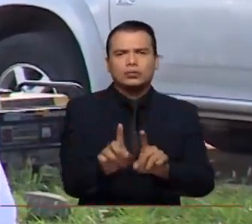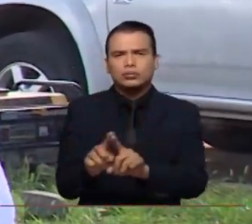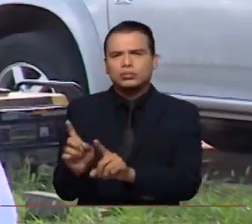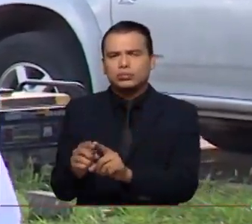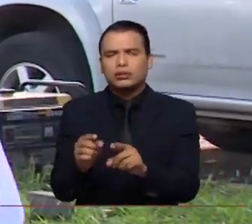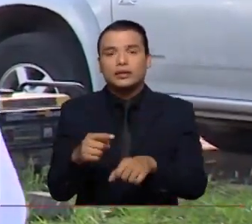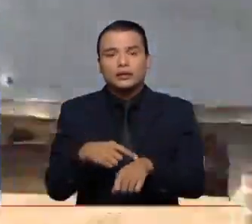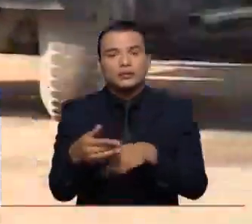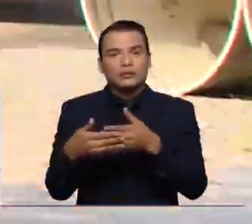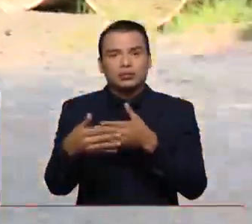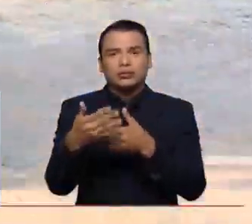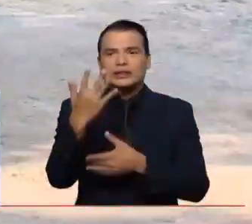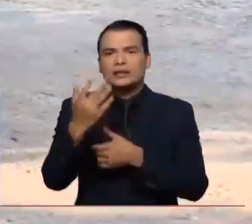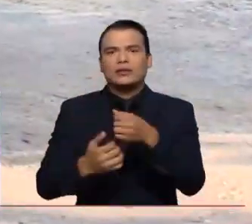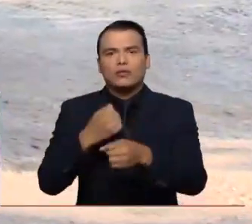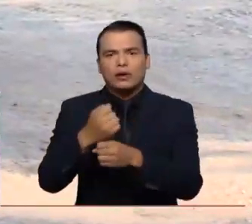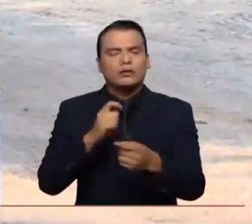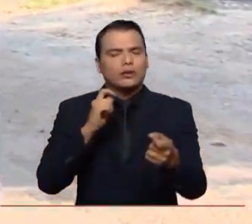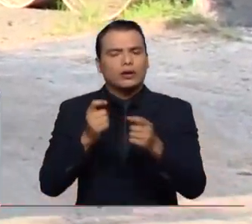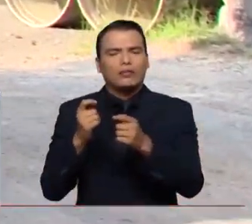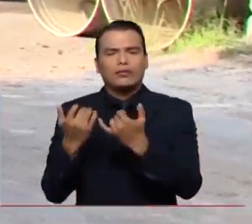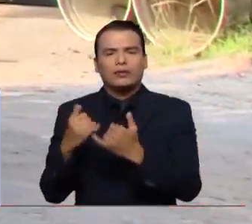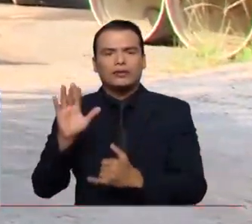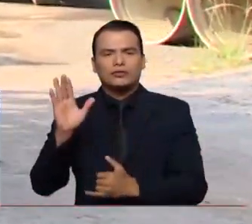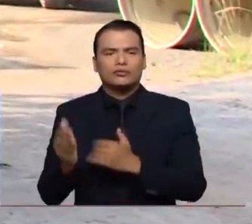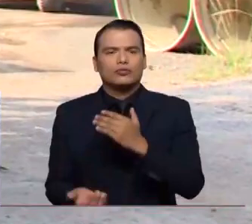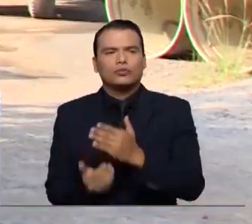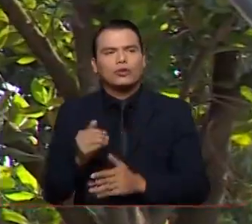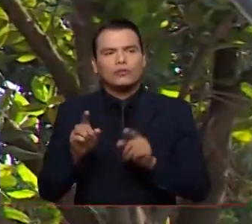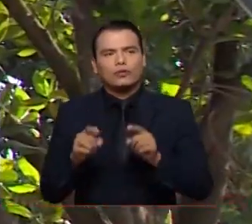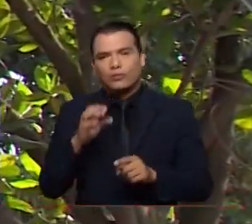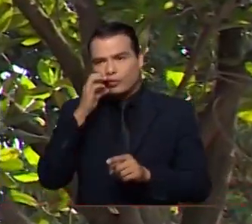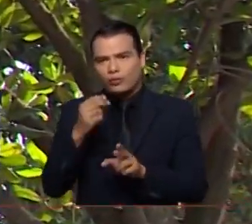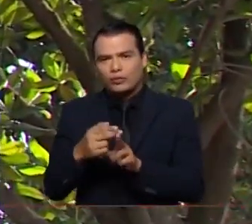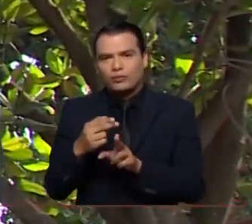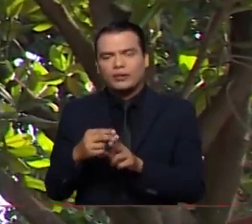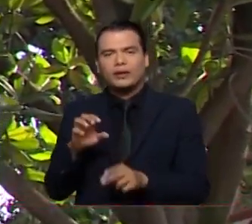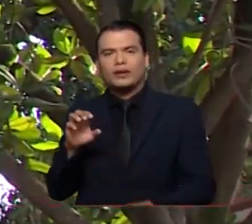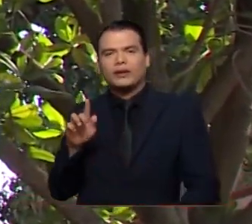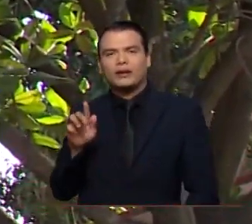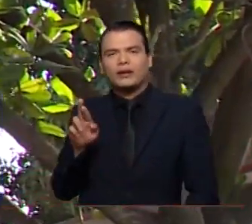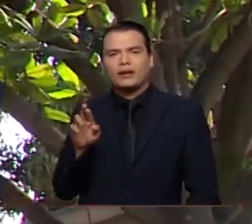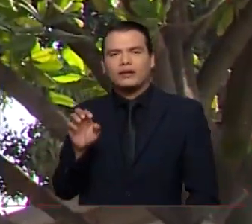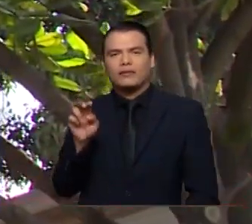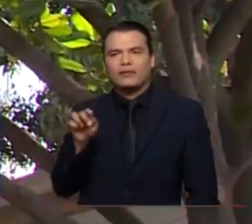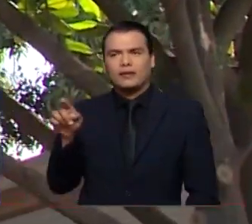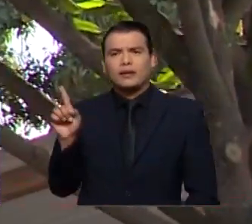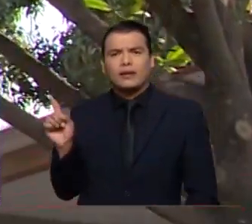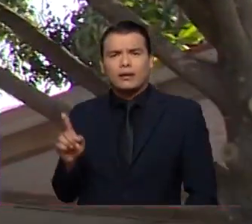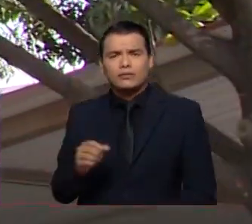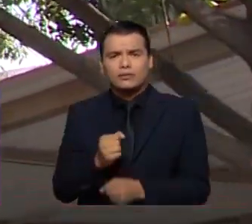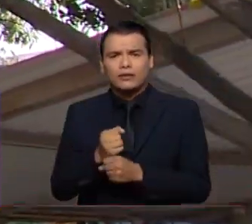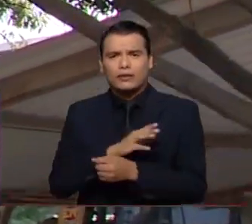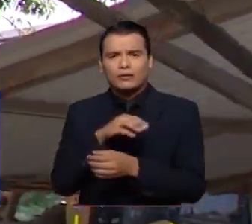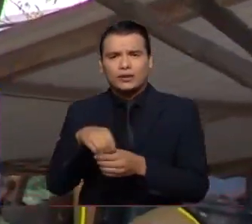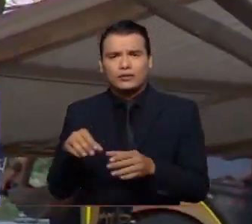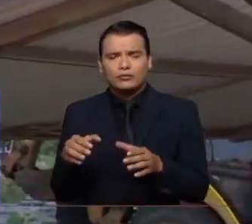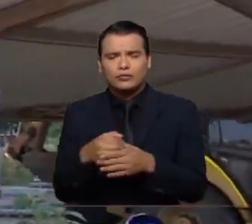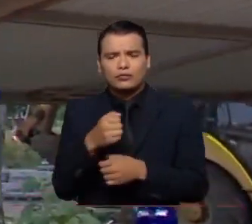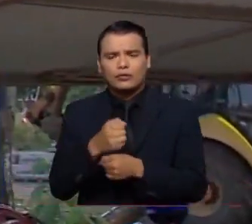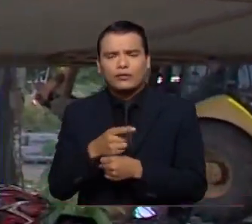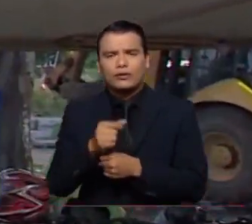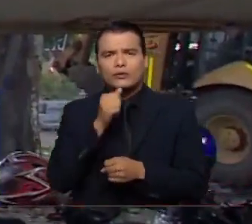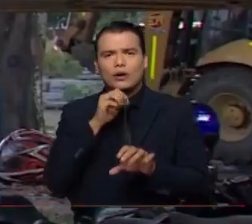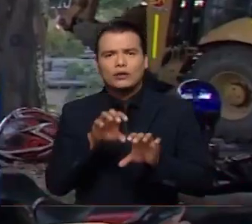siguientes 5 años. Funcionarios como Efren, quien suma 26 años en el área de acueducto y alcantarillado, dicen que